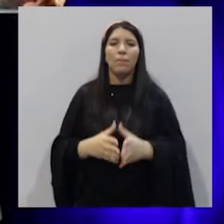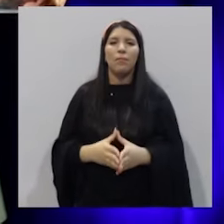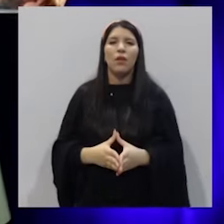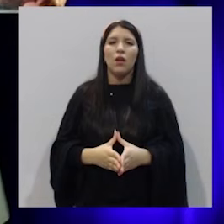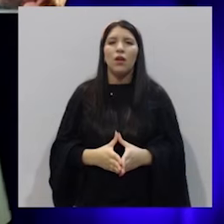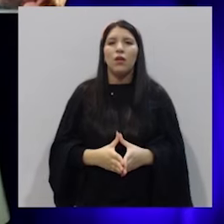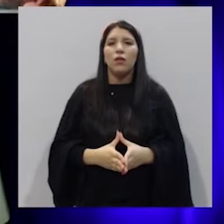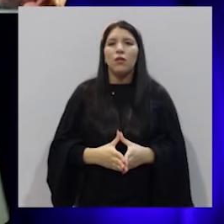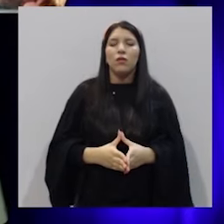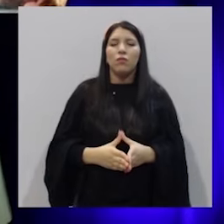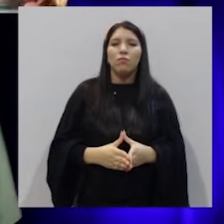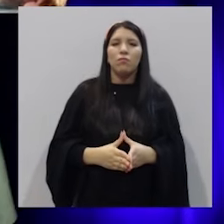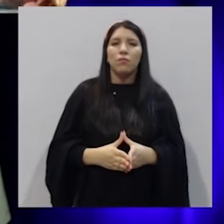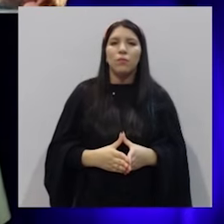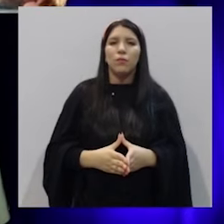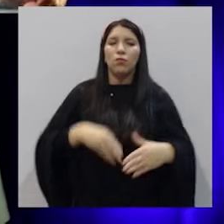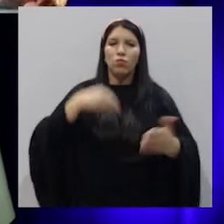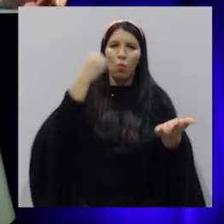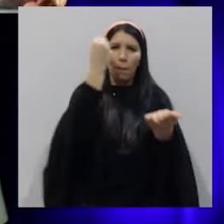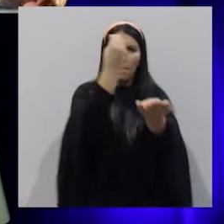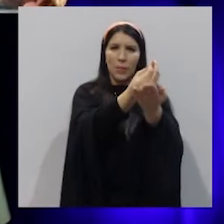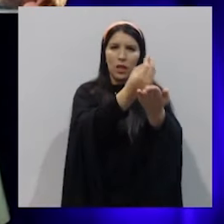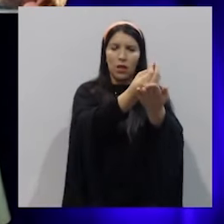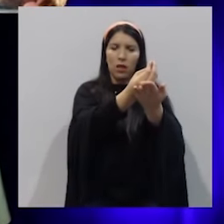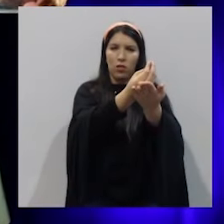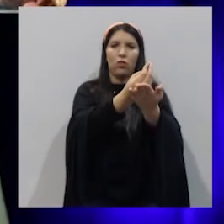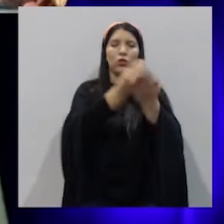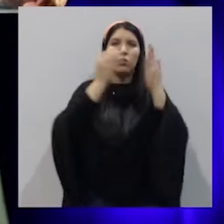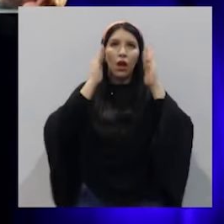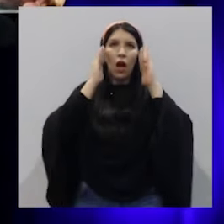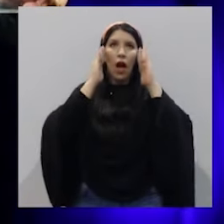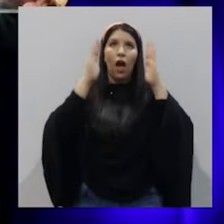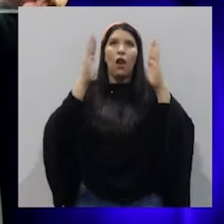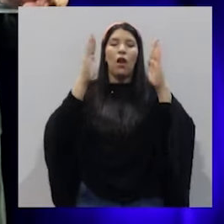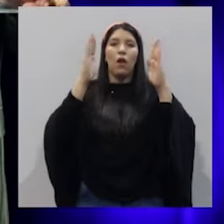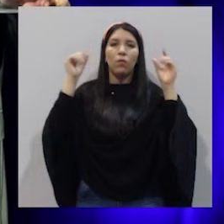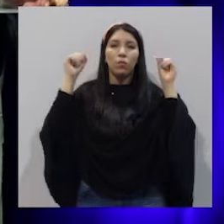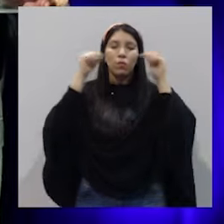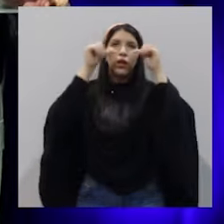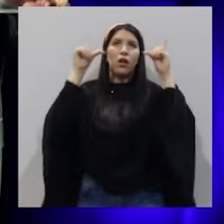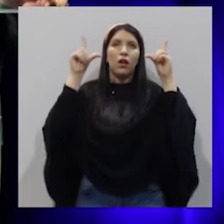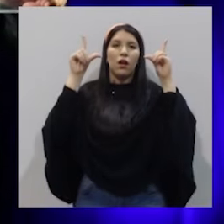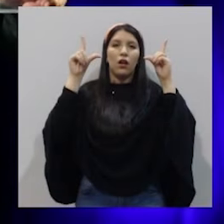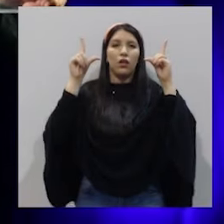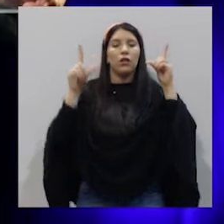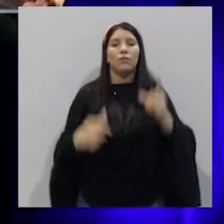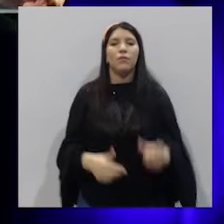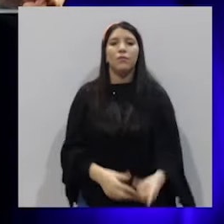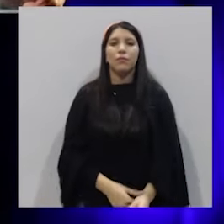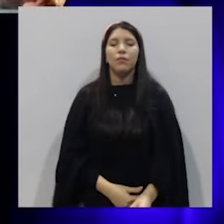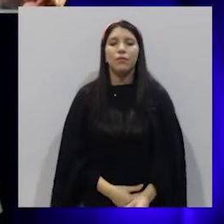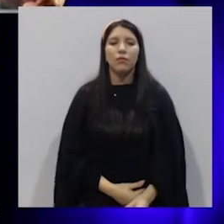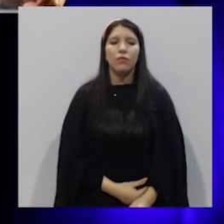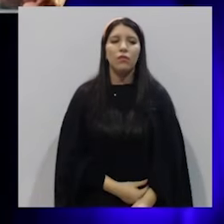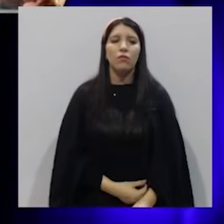de estos o de esos libertinos dice la palabra de dios pierdan la